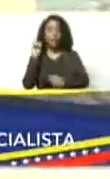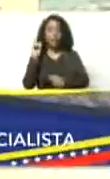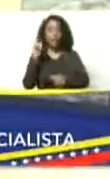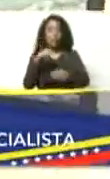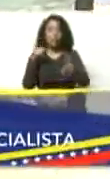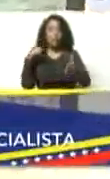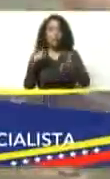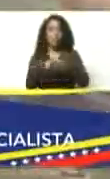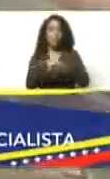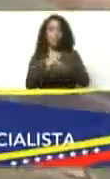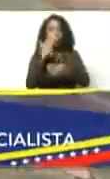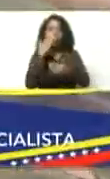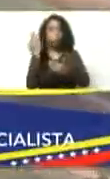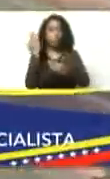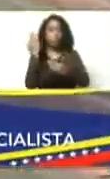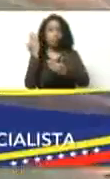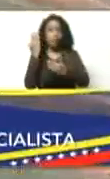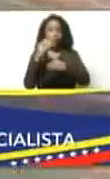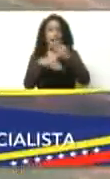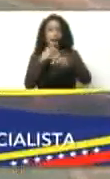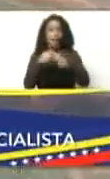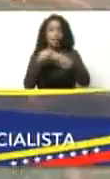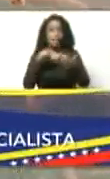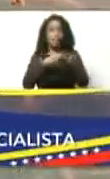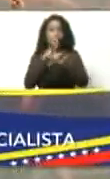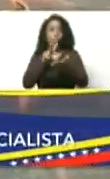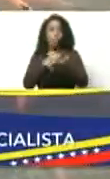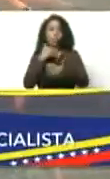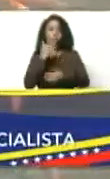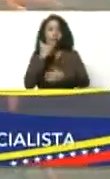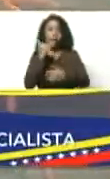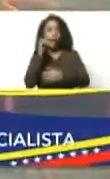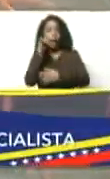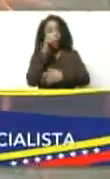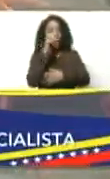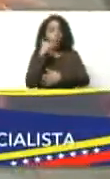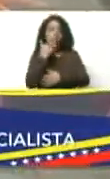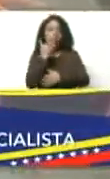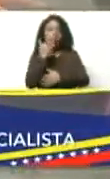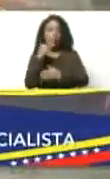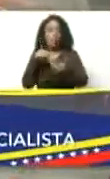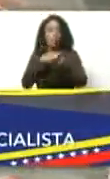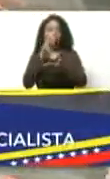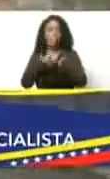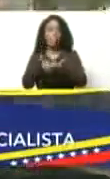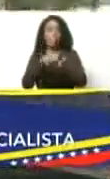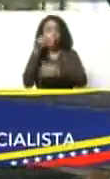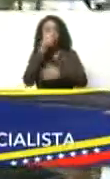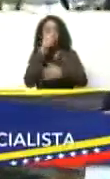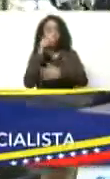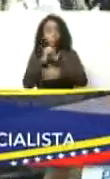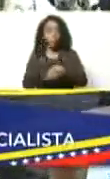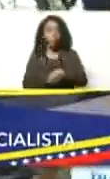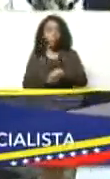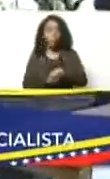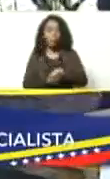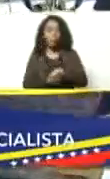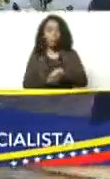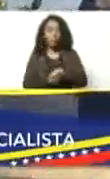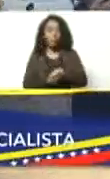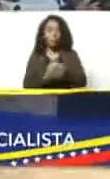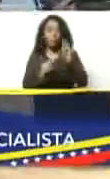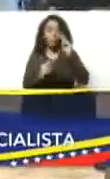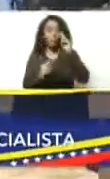el camarógrafo. Iba a coger piso el camarógrafo. Casi coge piso el camarógrafo. Mira,